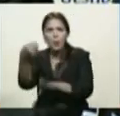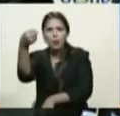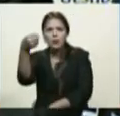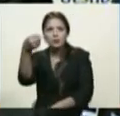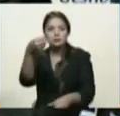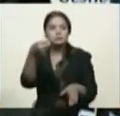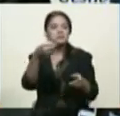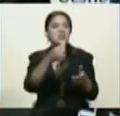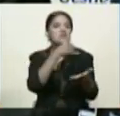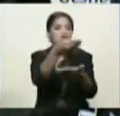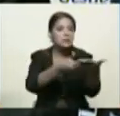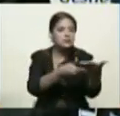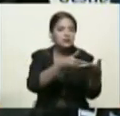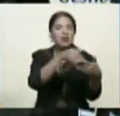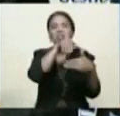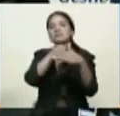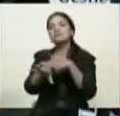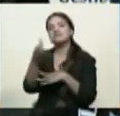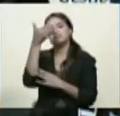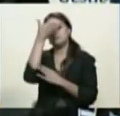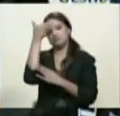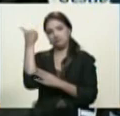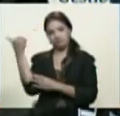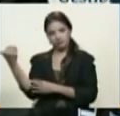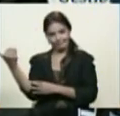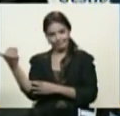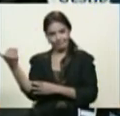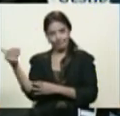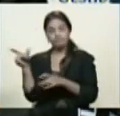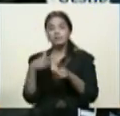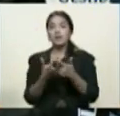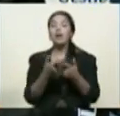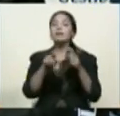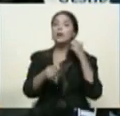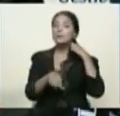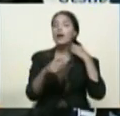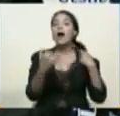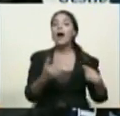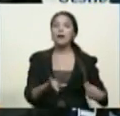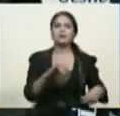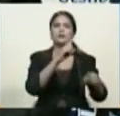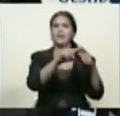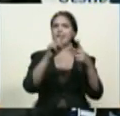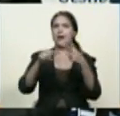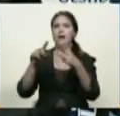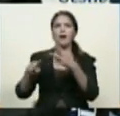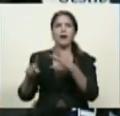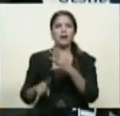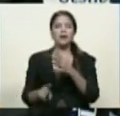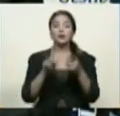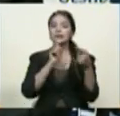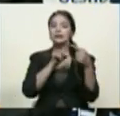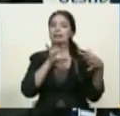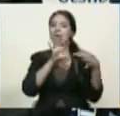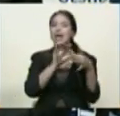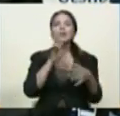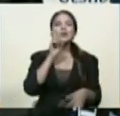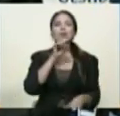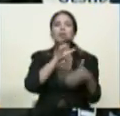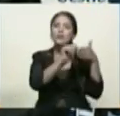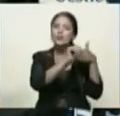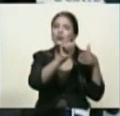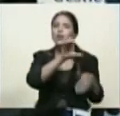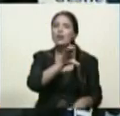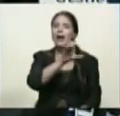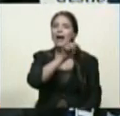igualmente hay en una serie de casos vinculados a cadivi órdenes